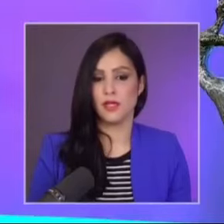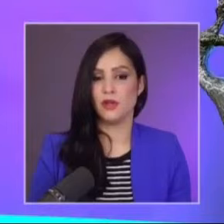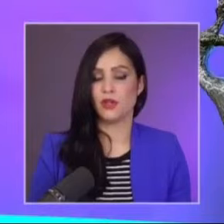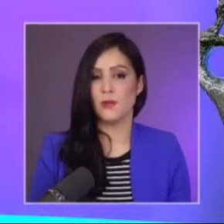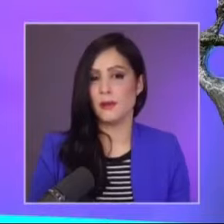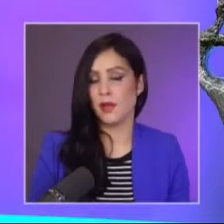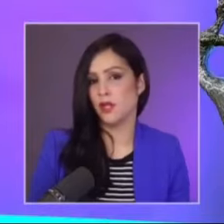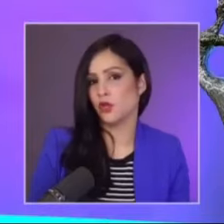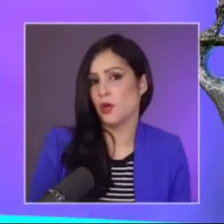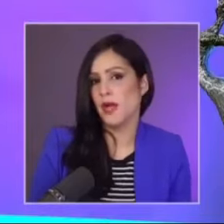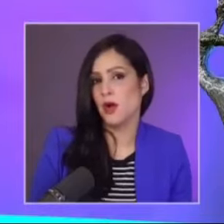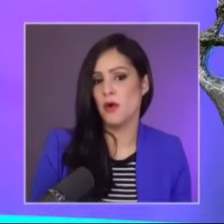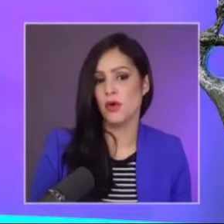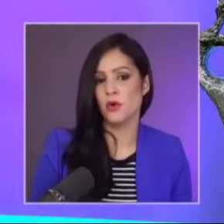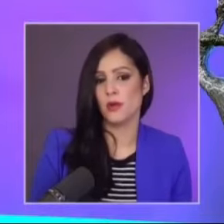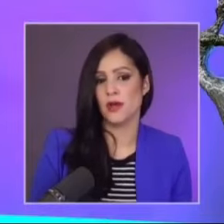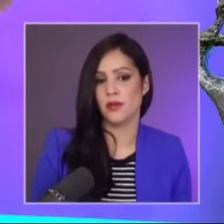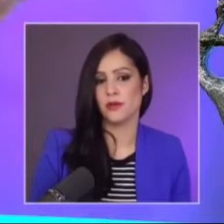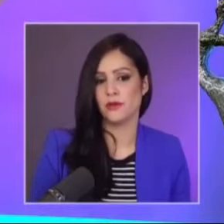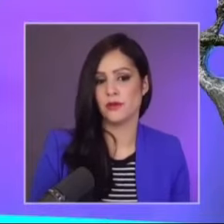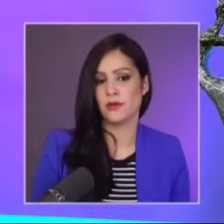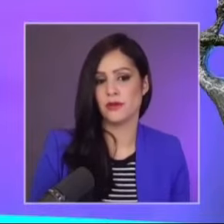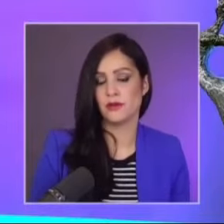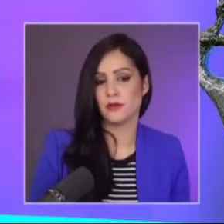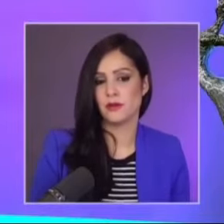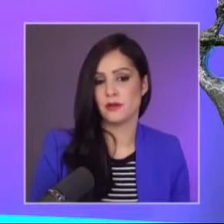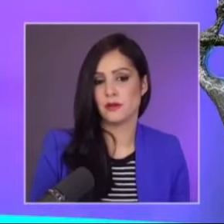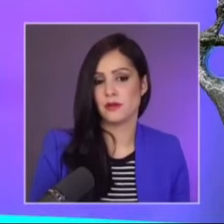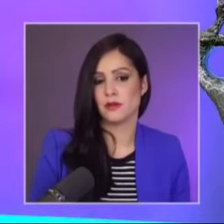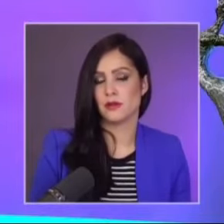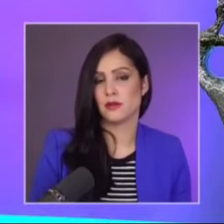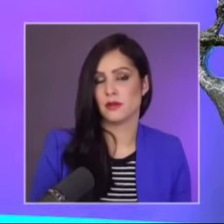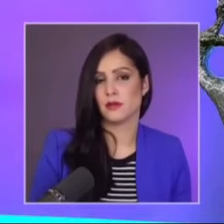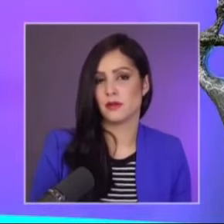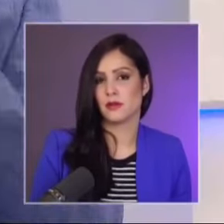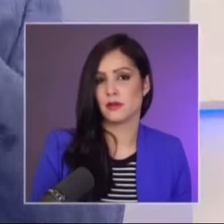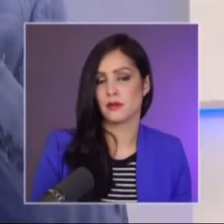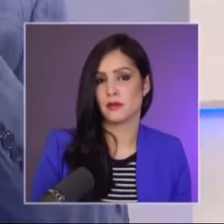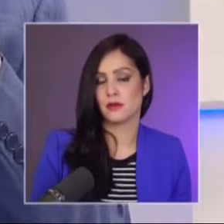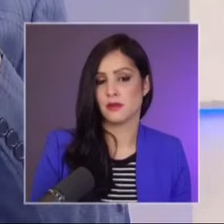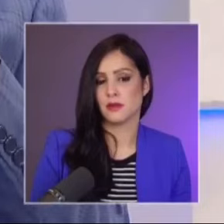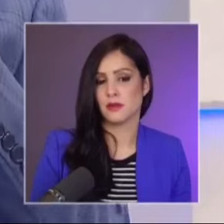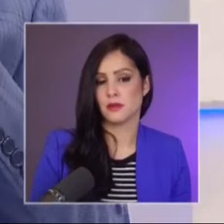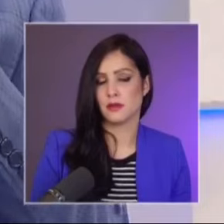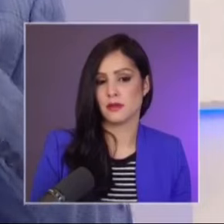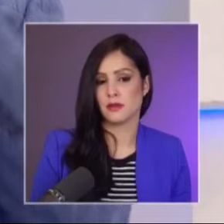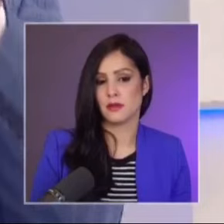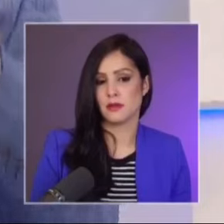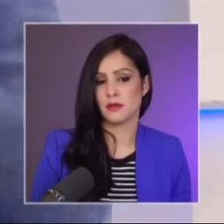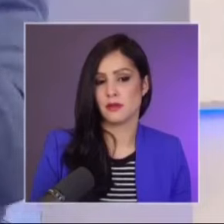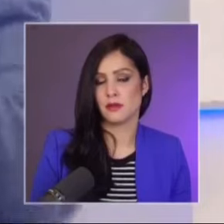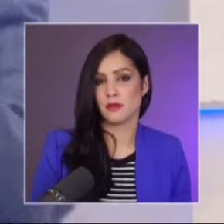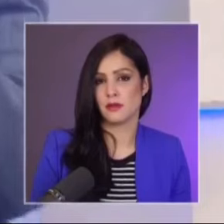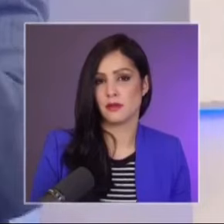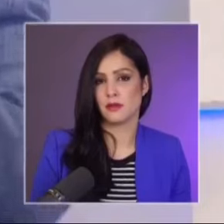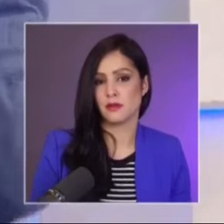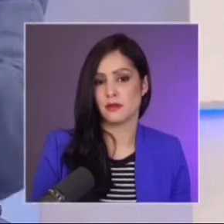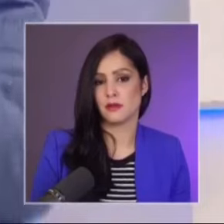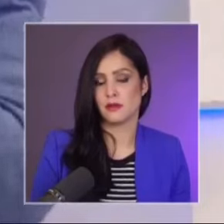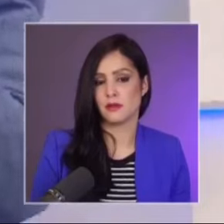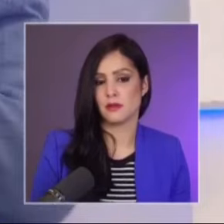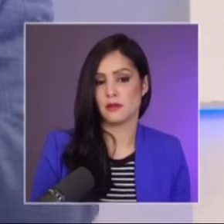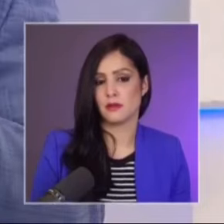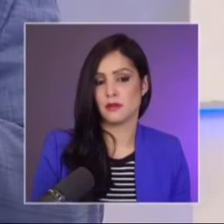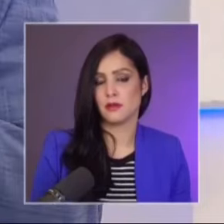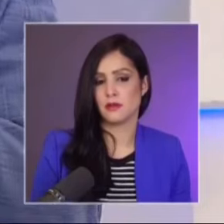yo t y lo toman como bueno y trab hay una máxima de derecho que nadie puede prevalecer de su propia prueba en principio pero